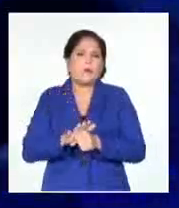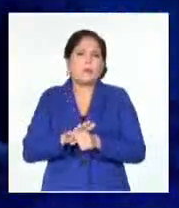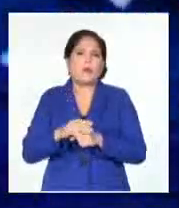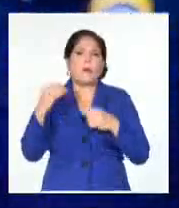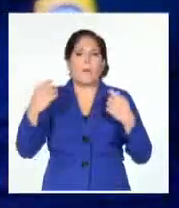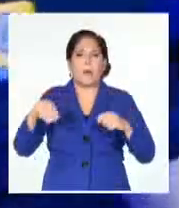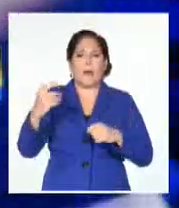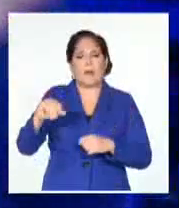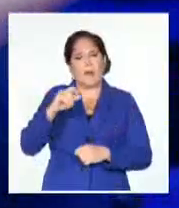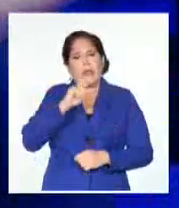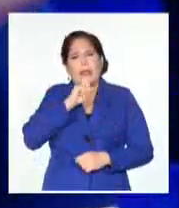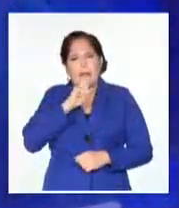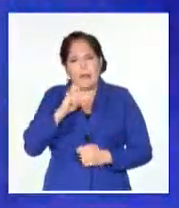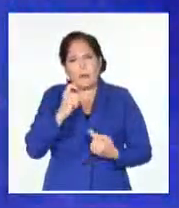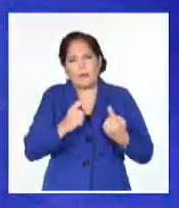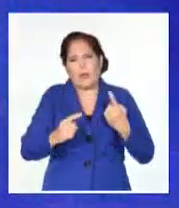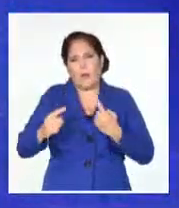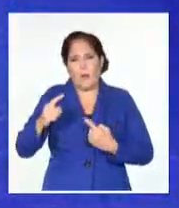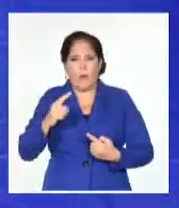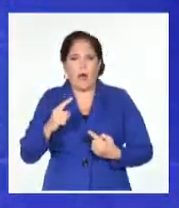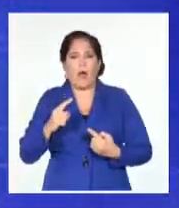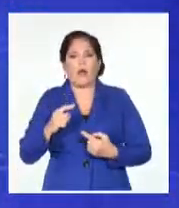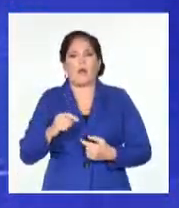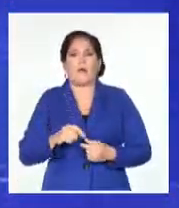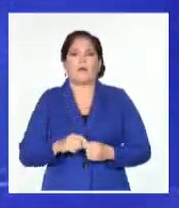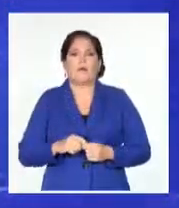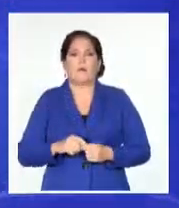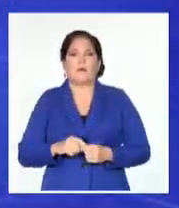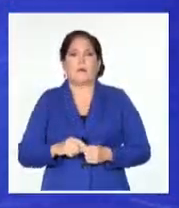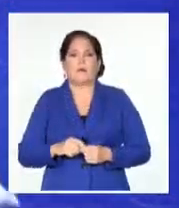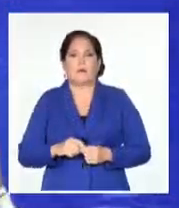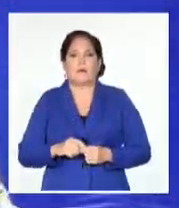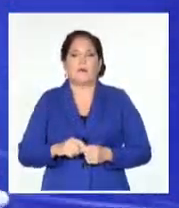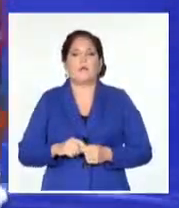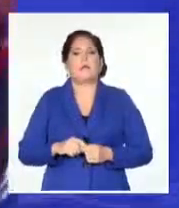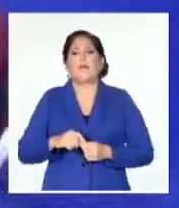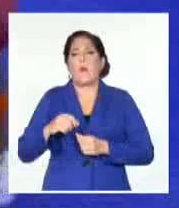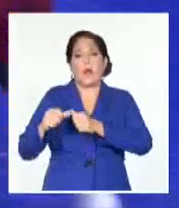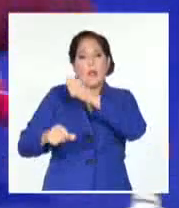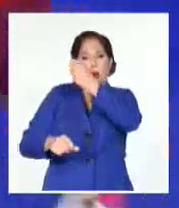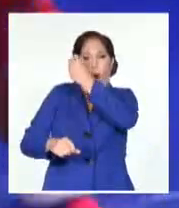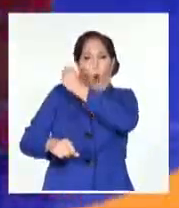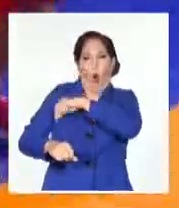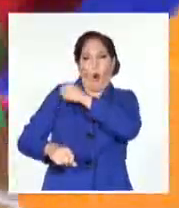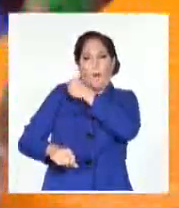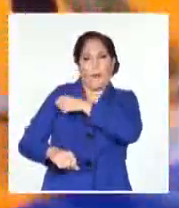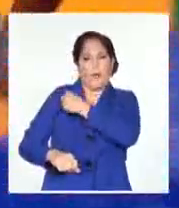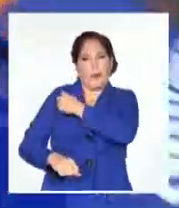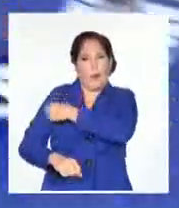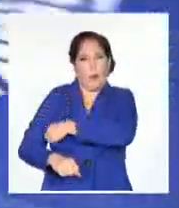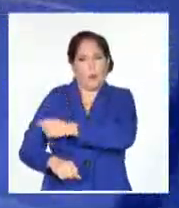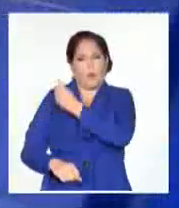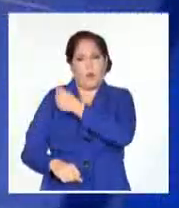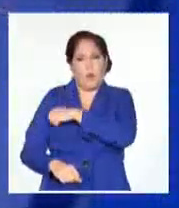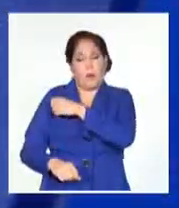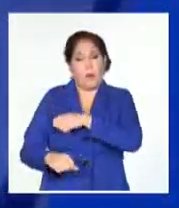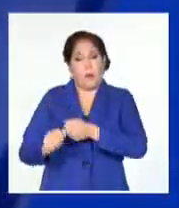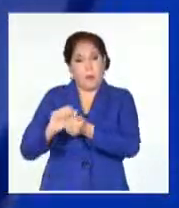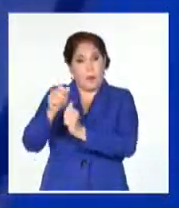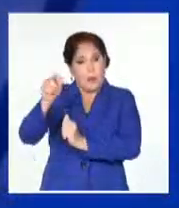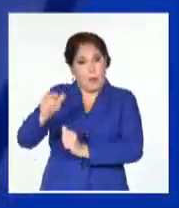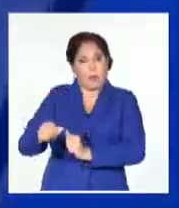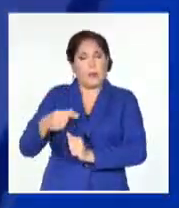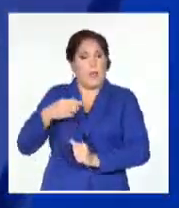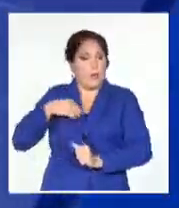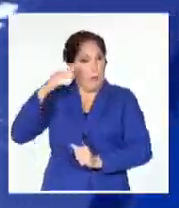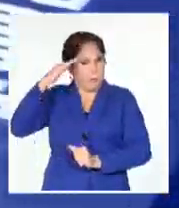de la preparación, un accidente que se quemó, una cirugía del hombro, pero siempre fue un atleta con condiciones excepcionales y fuimos trabajando